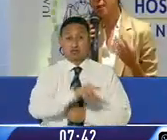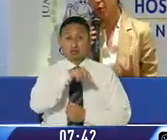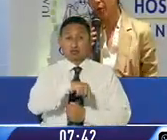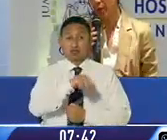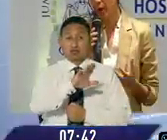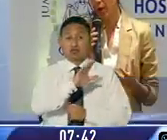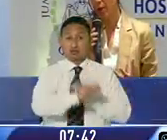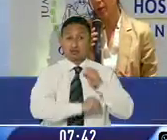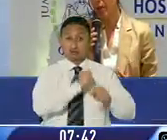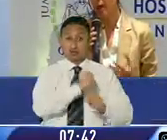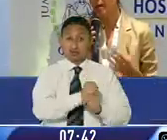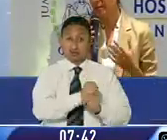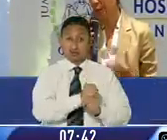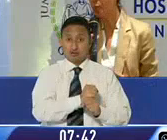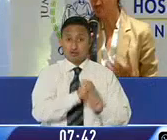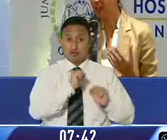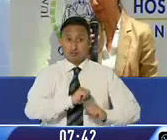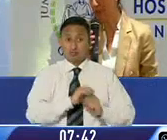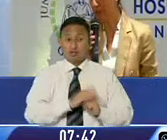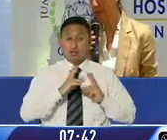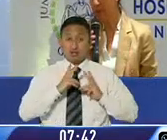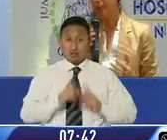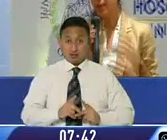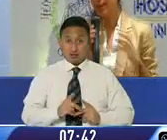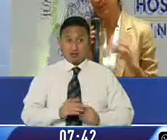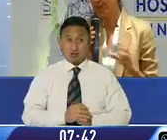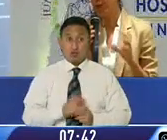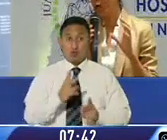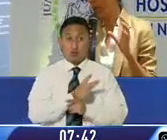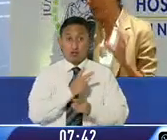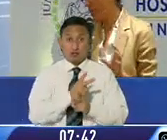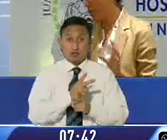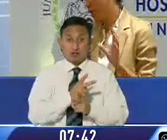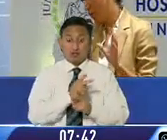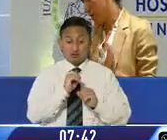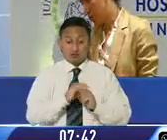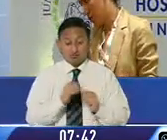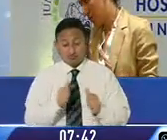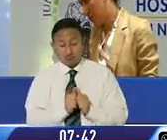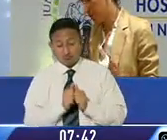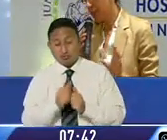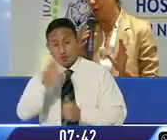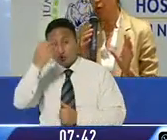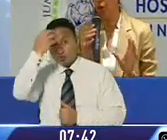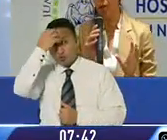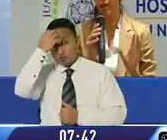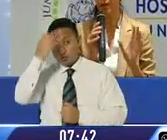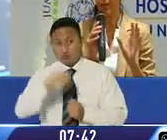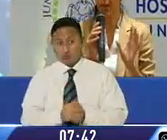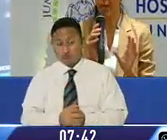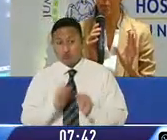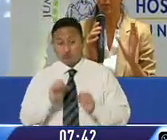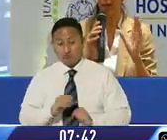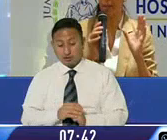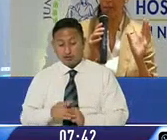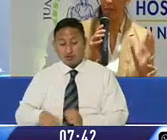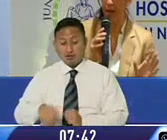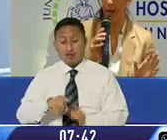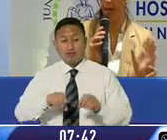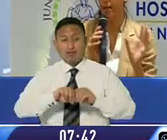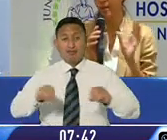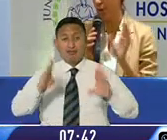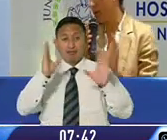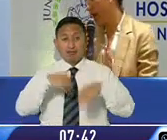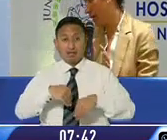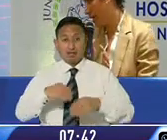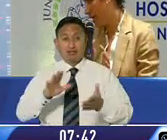sus 5 primeros años de vida en salud preventiva, paquete de acompañamiento de educación con becas para